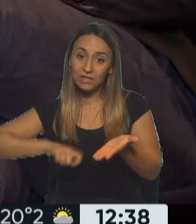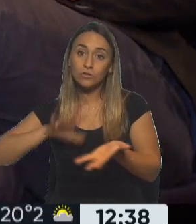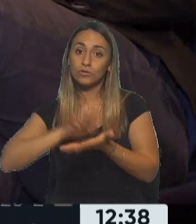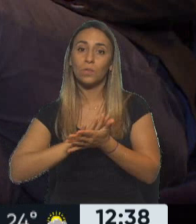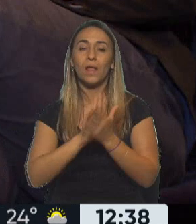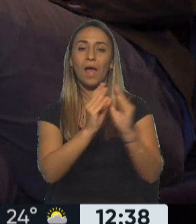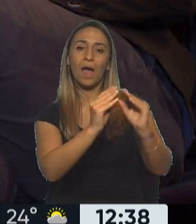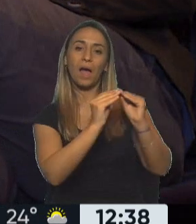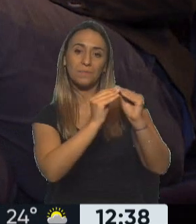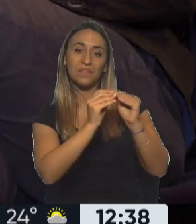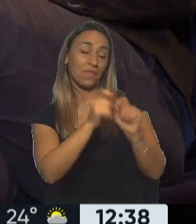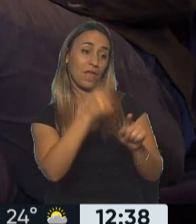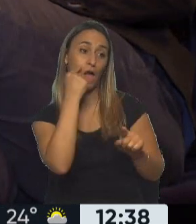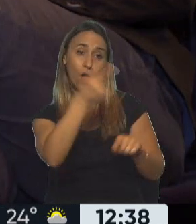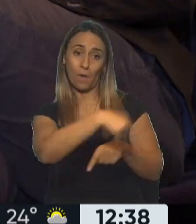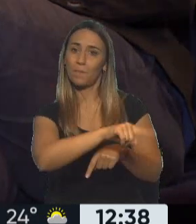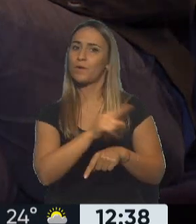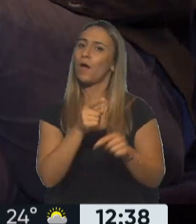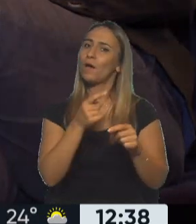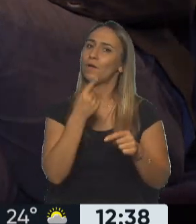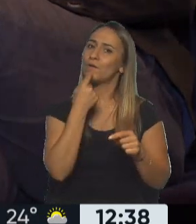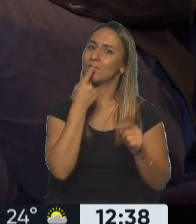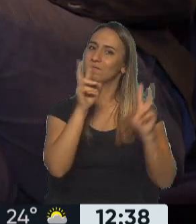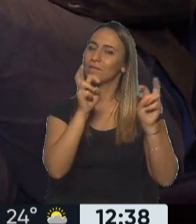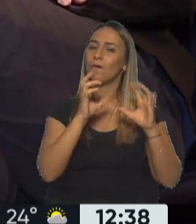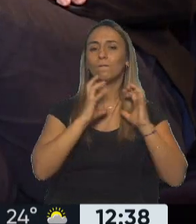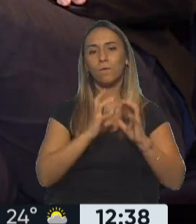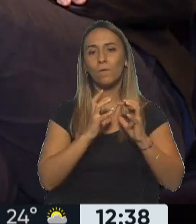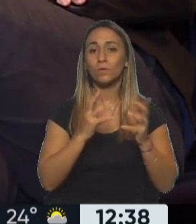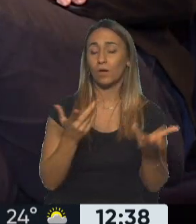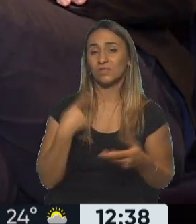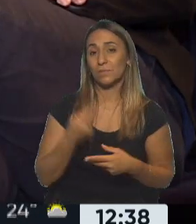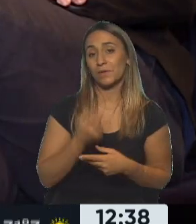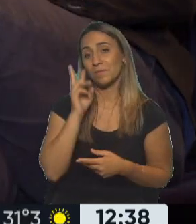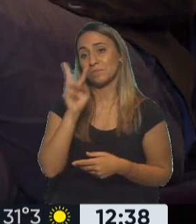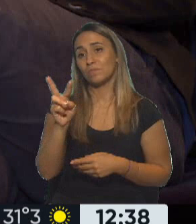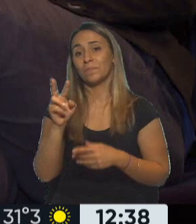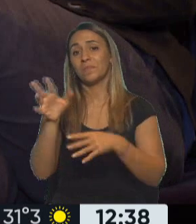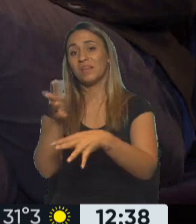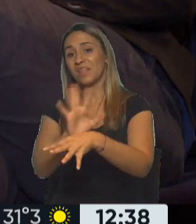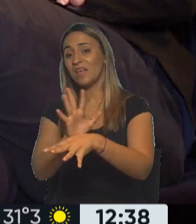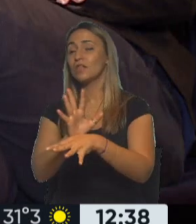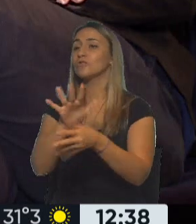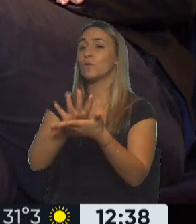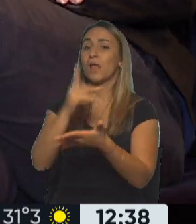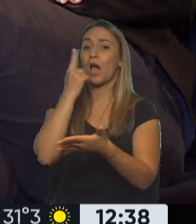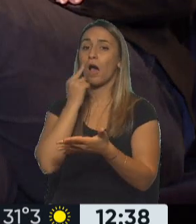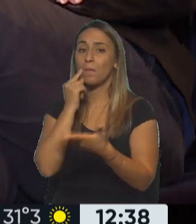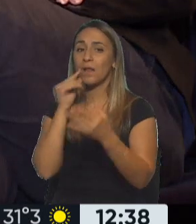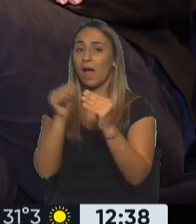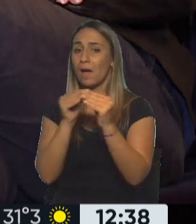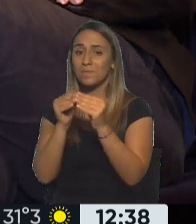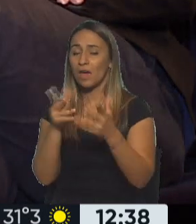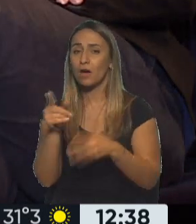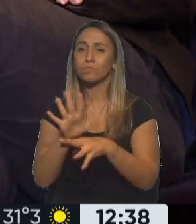entre los hombres que no habla ni del fútbol, ni de lo que habitualmente uno ve en una obra de relaciones de amistad.